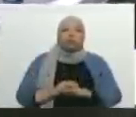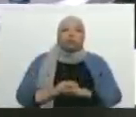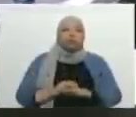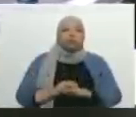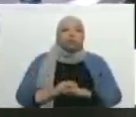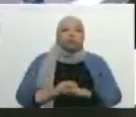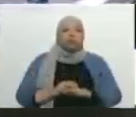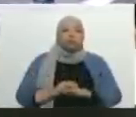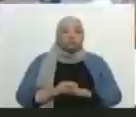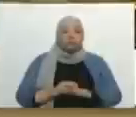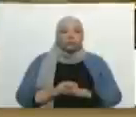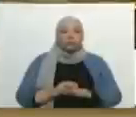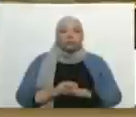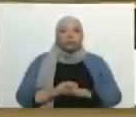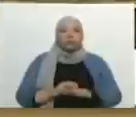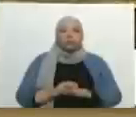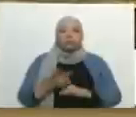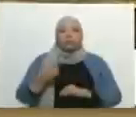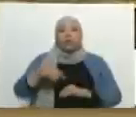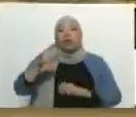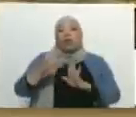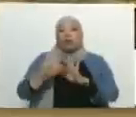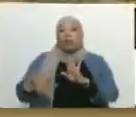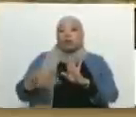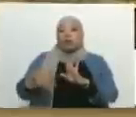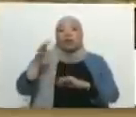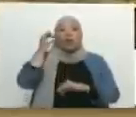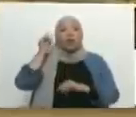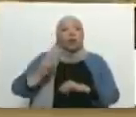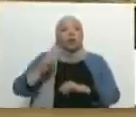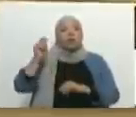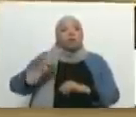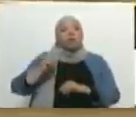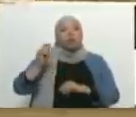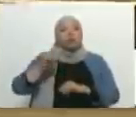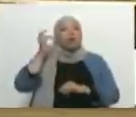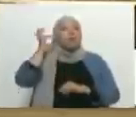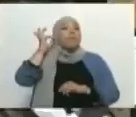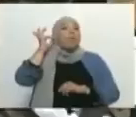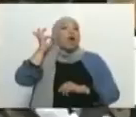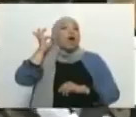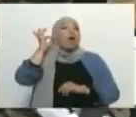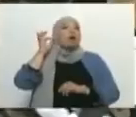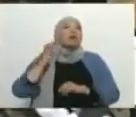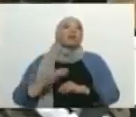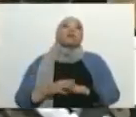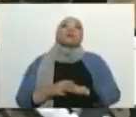Voy a dejar en el derecho de palabra a la diputada Asia Villegas.